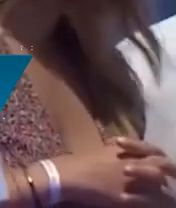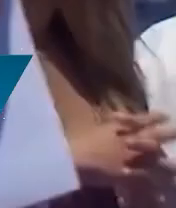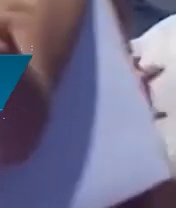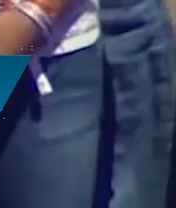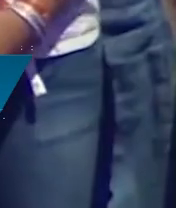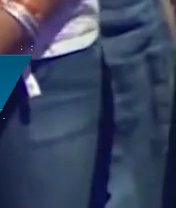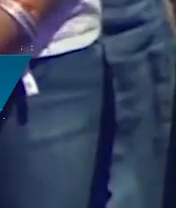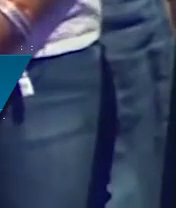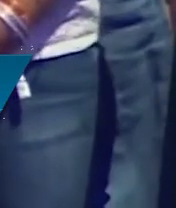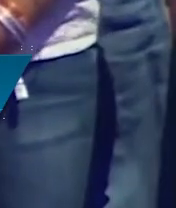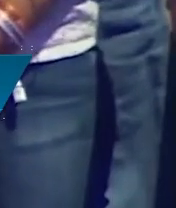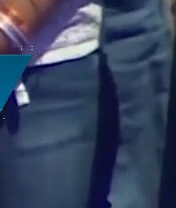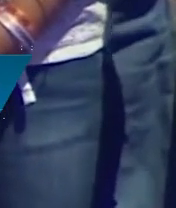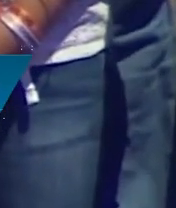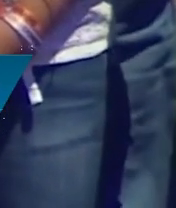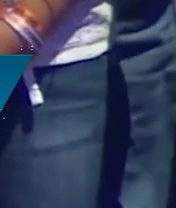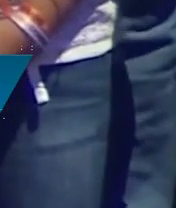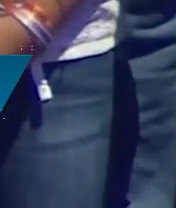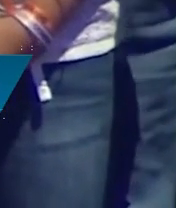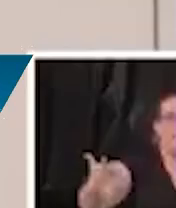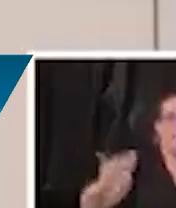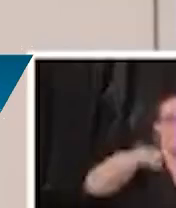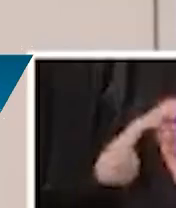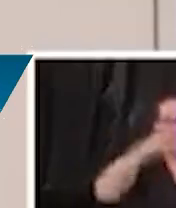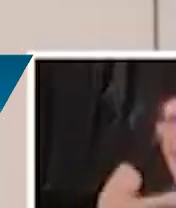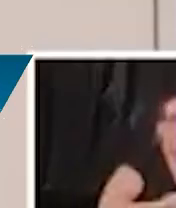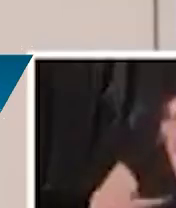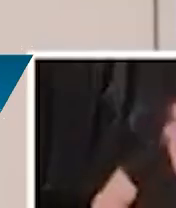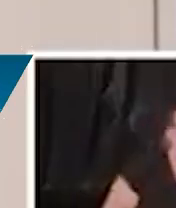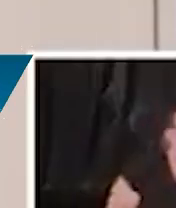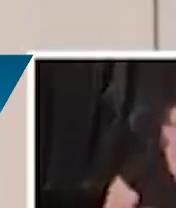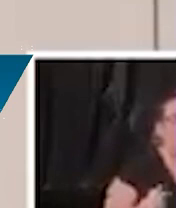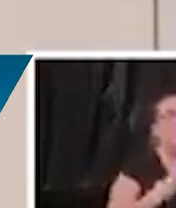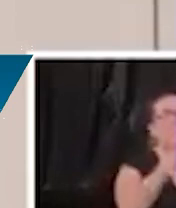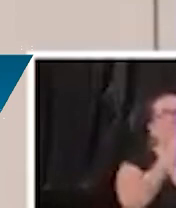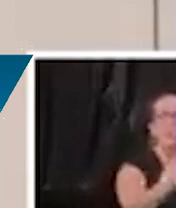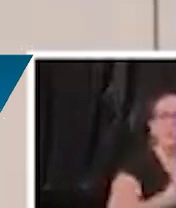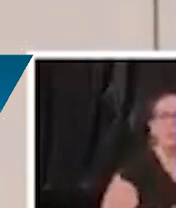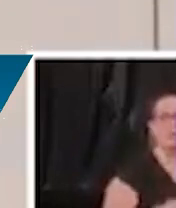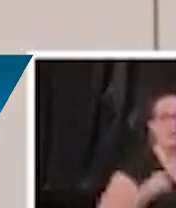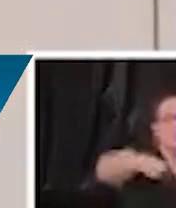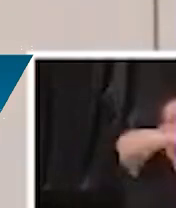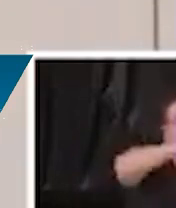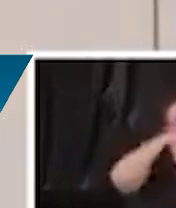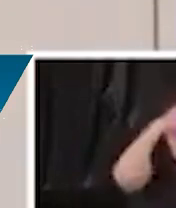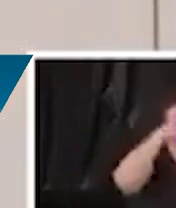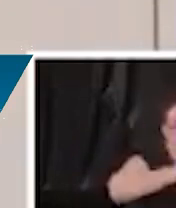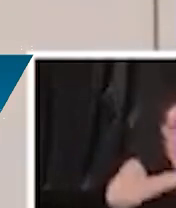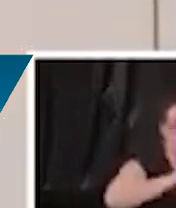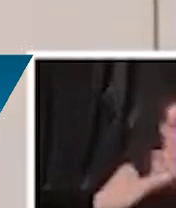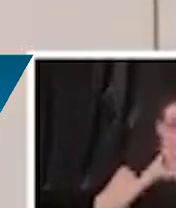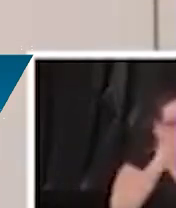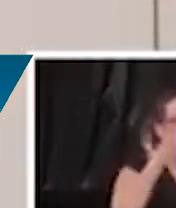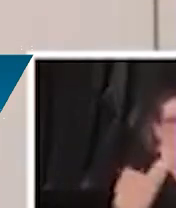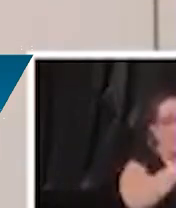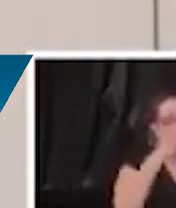hoy en día bajan. Aún así, mejoraría sus resultados con respecto a las anteriores elecciones. Dicho esto,